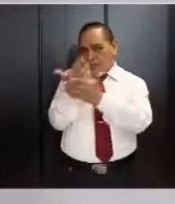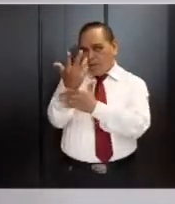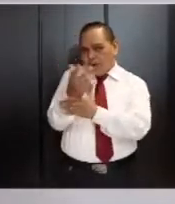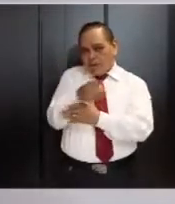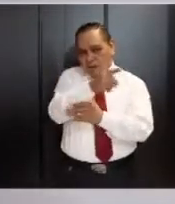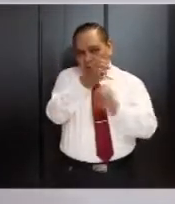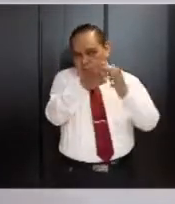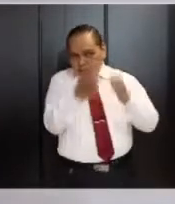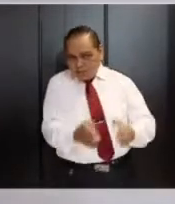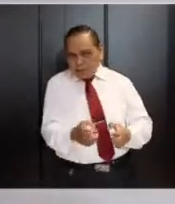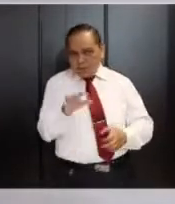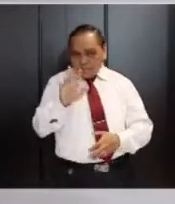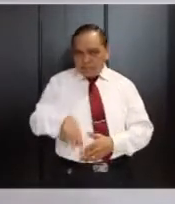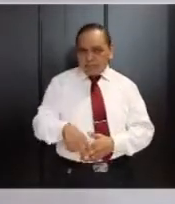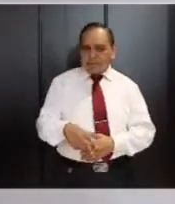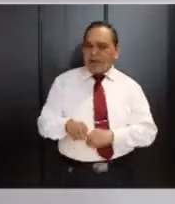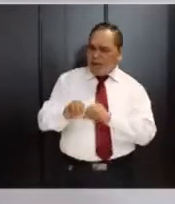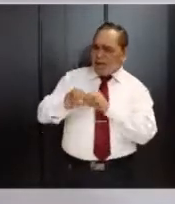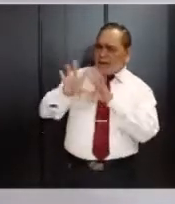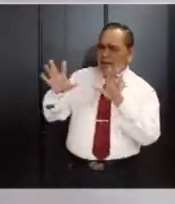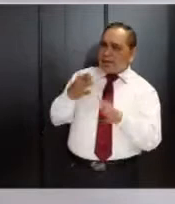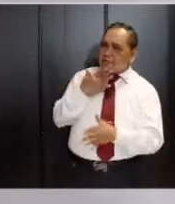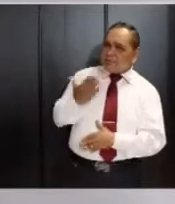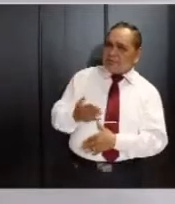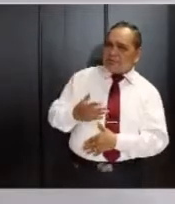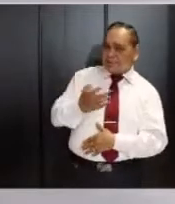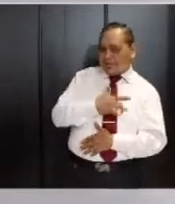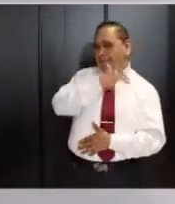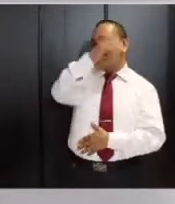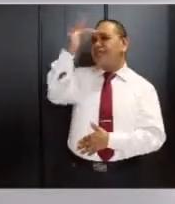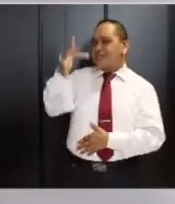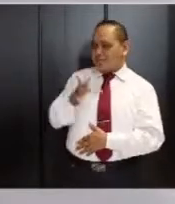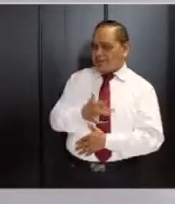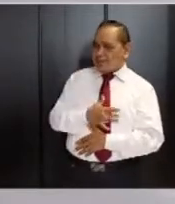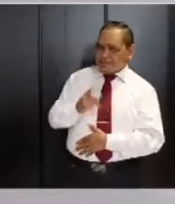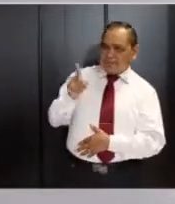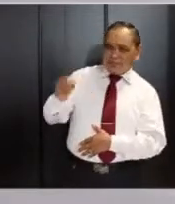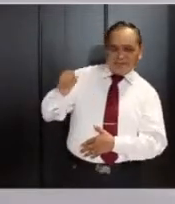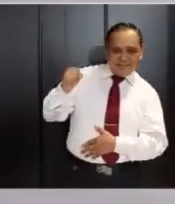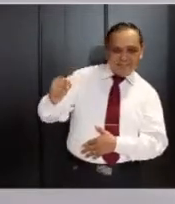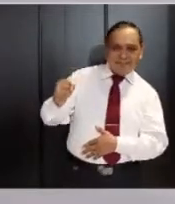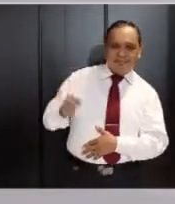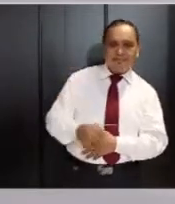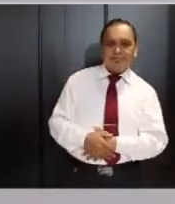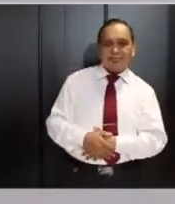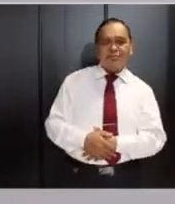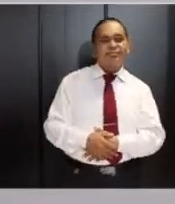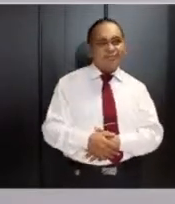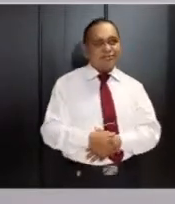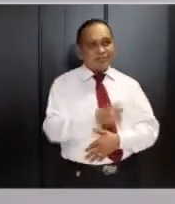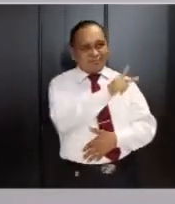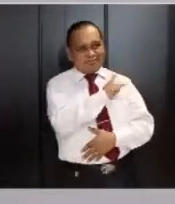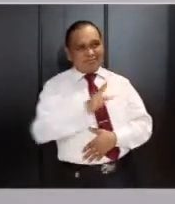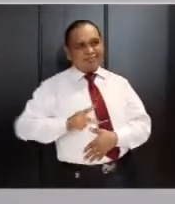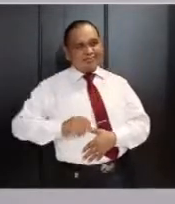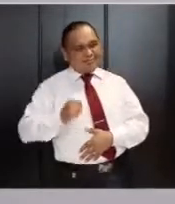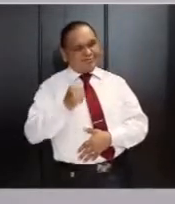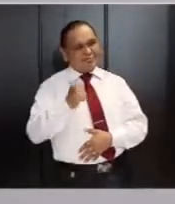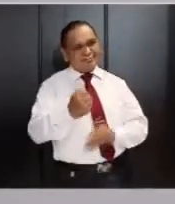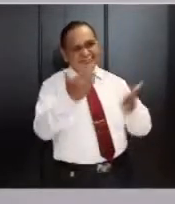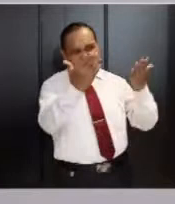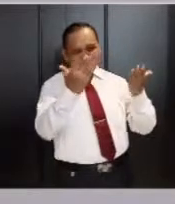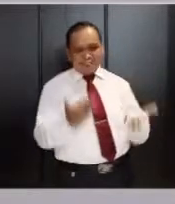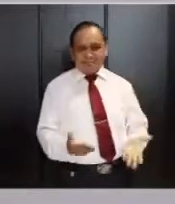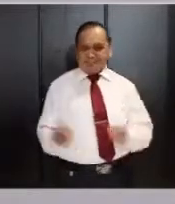vas a estar aquí todavía el fin de semana. Sí, claro, pero puta, ya te extraño, cabrón. Oye. Y yo también a ti, presidente, chingada madre.